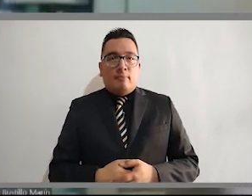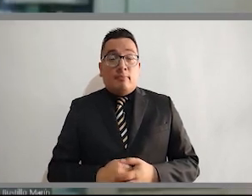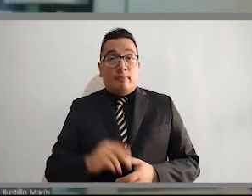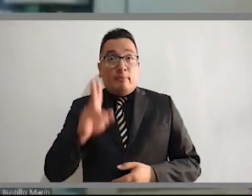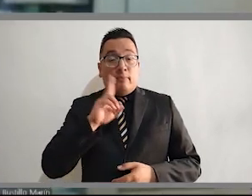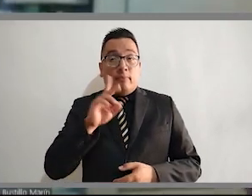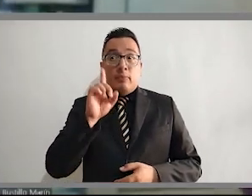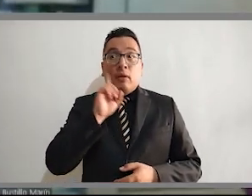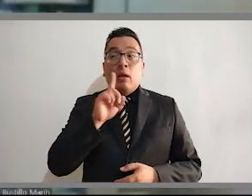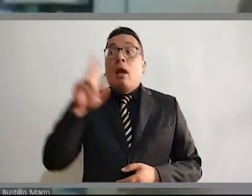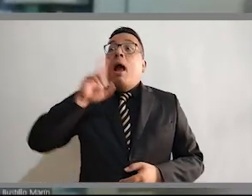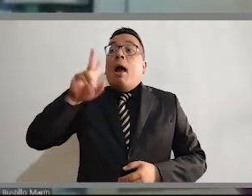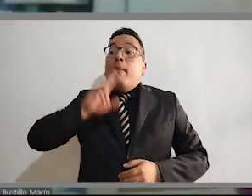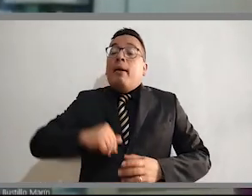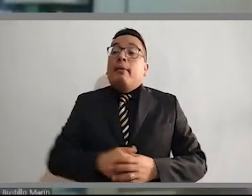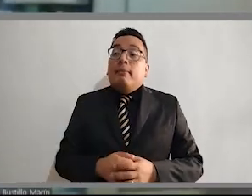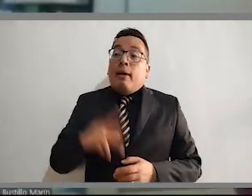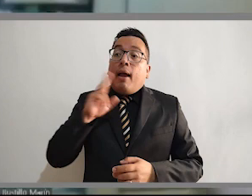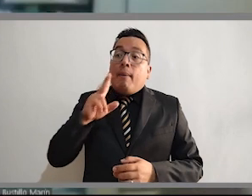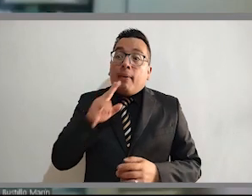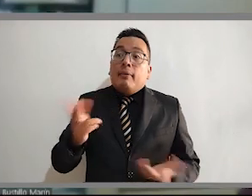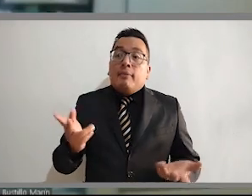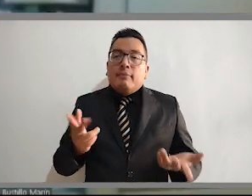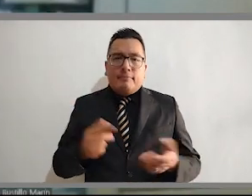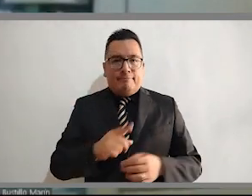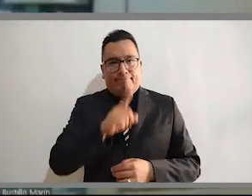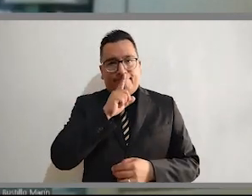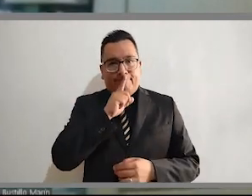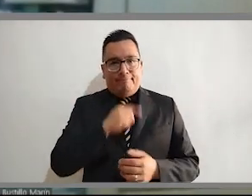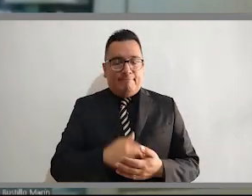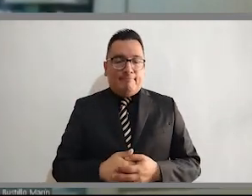No pedirle a las mujeres que prueben lo que están diciendo.